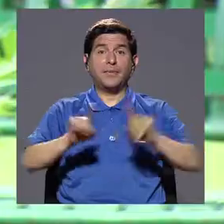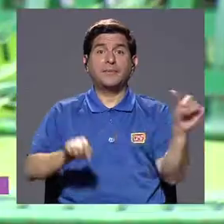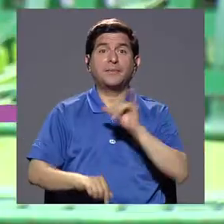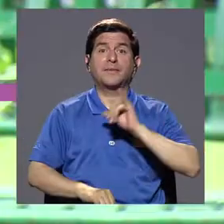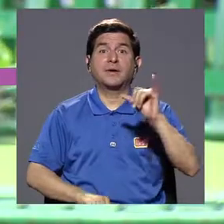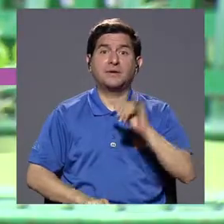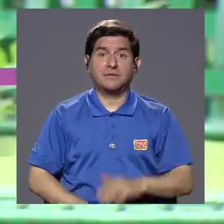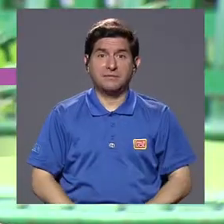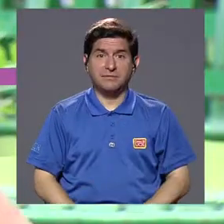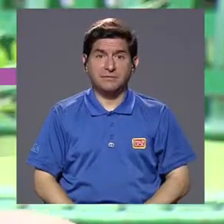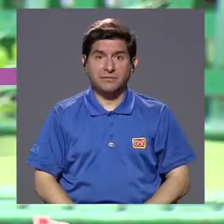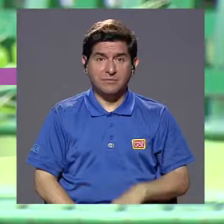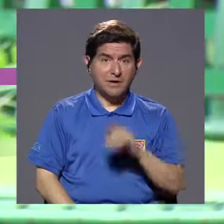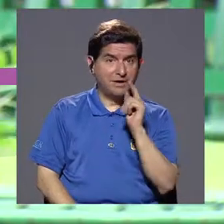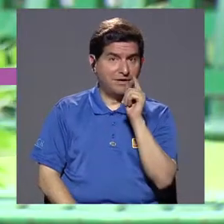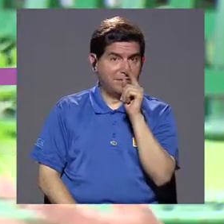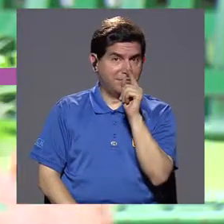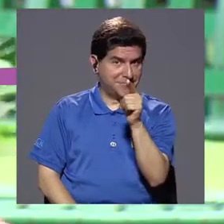de